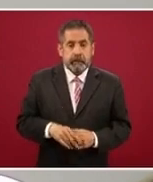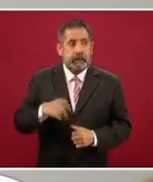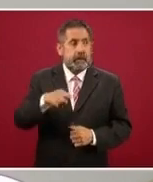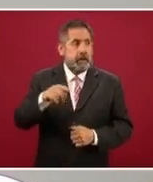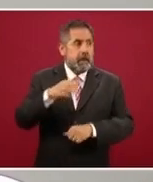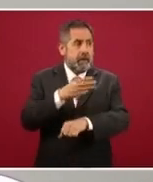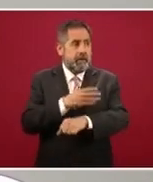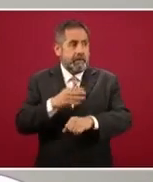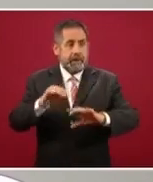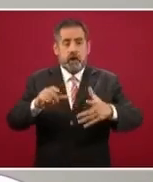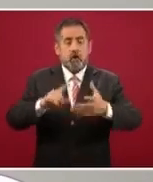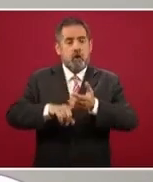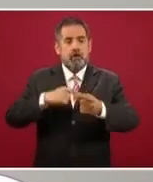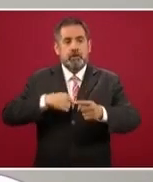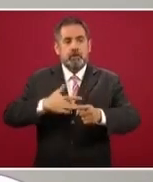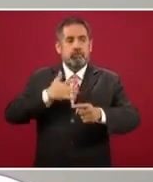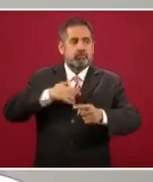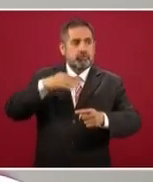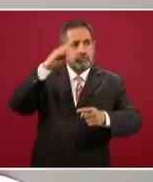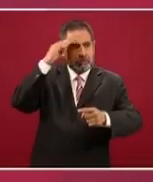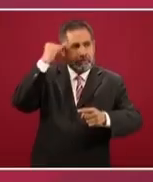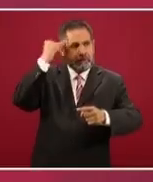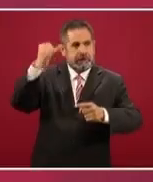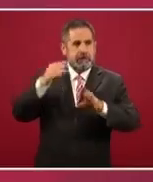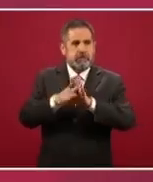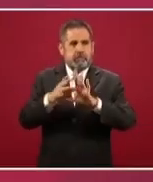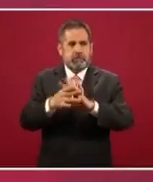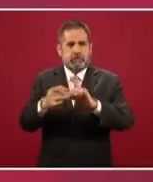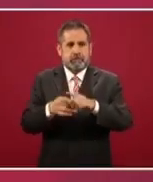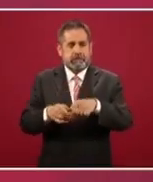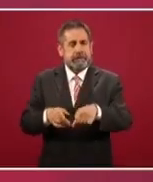decide en los tiempos en que